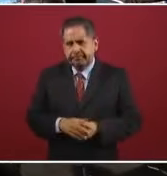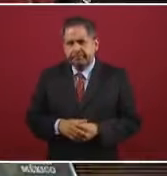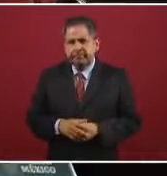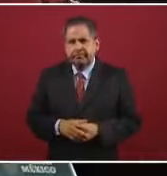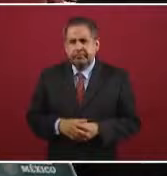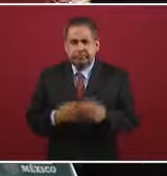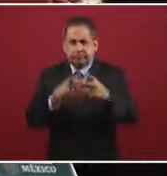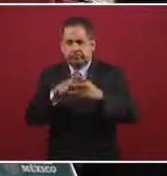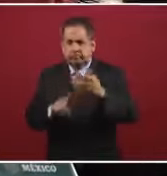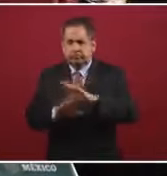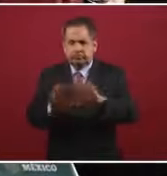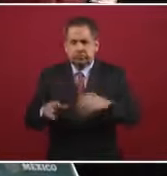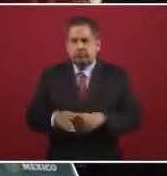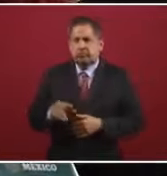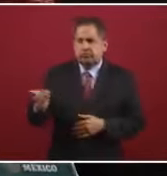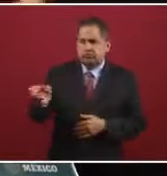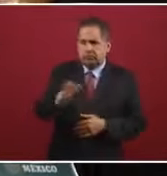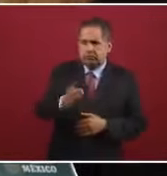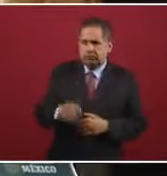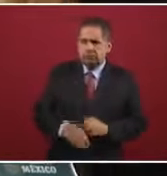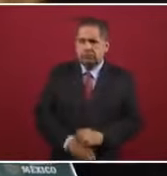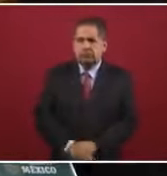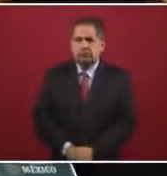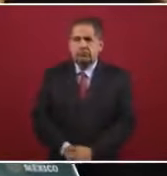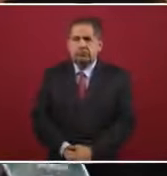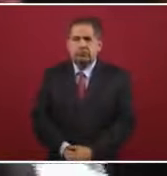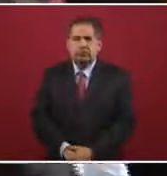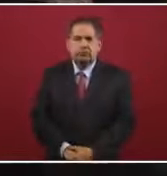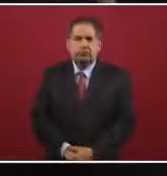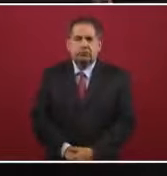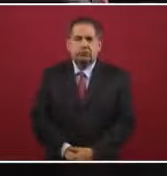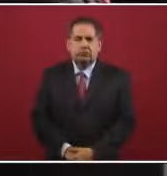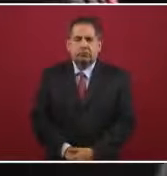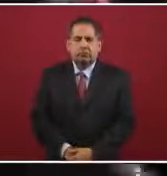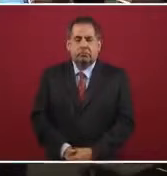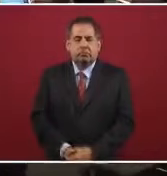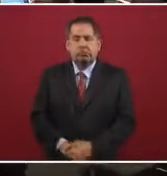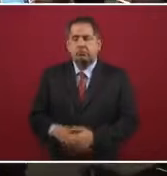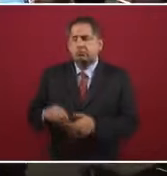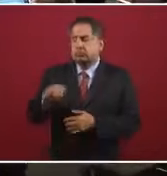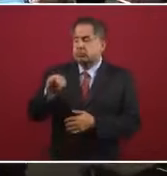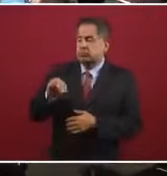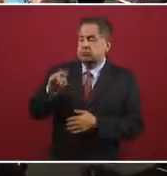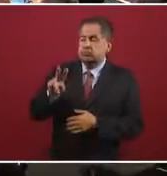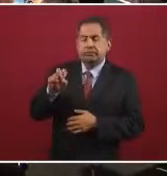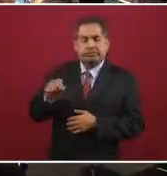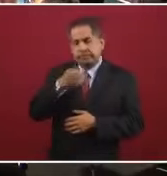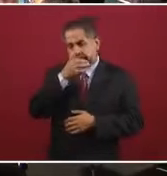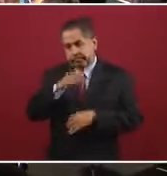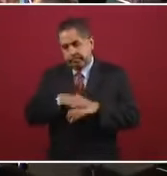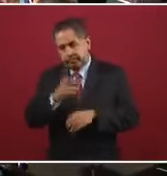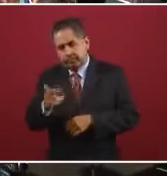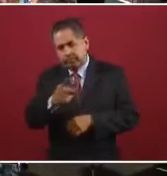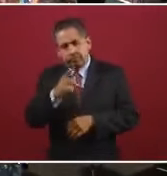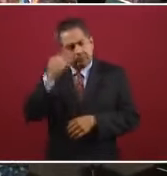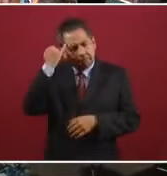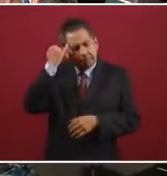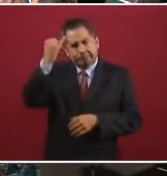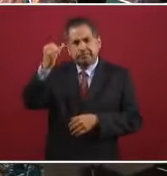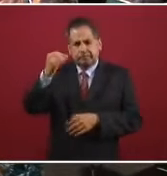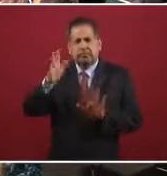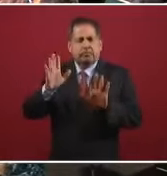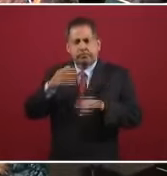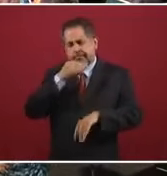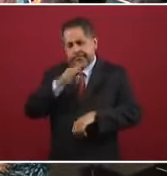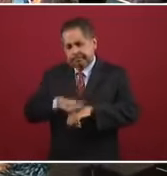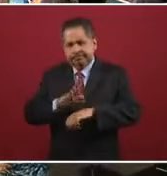las contesté. Tú, por favor. Gracias. Rocío Méndez, Noticias MBS. ¿Cuál es la expectativa? Ya nos ha